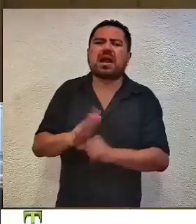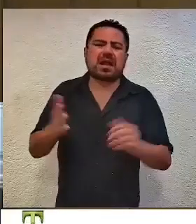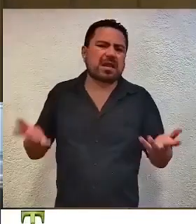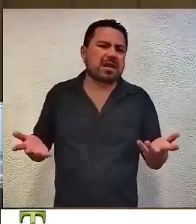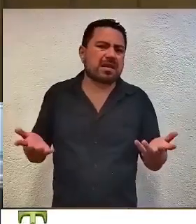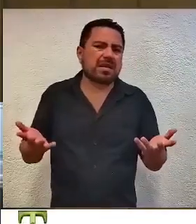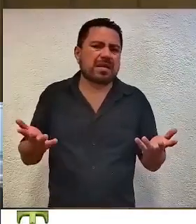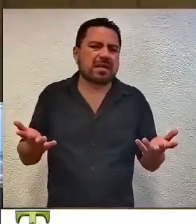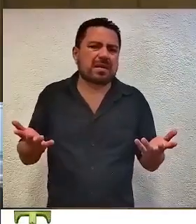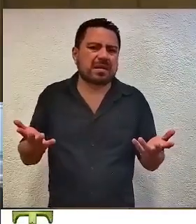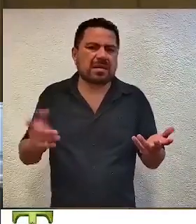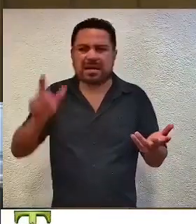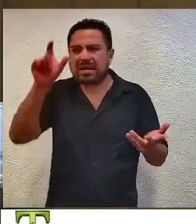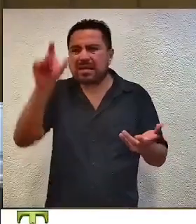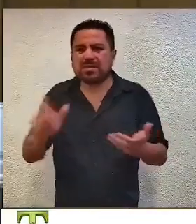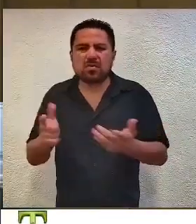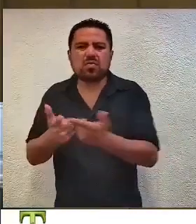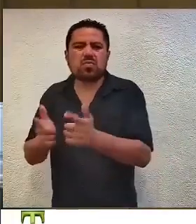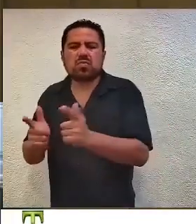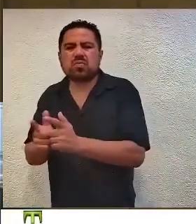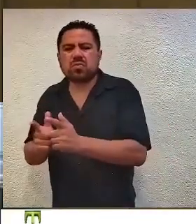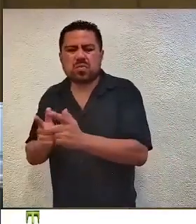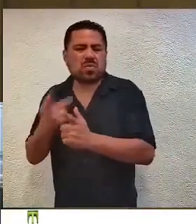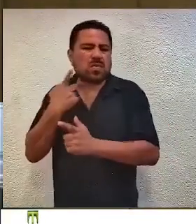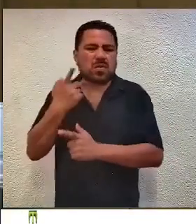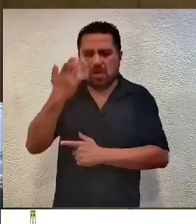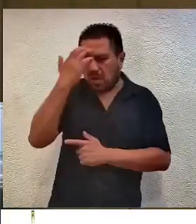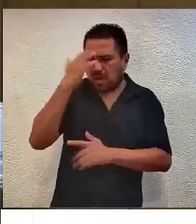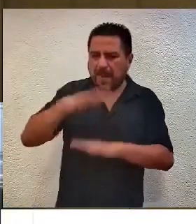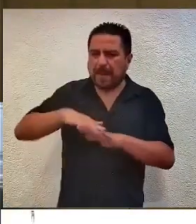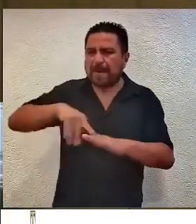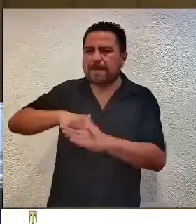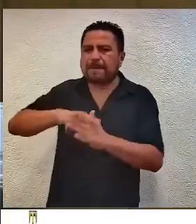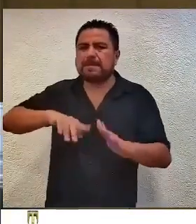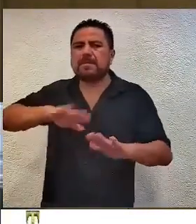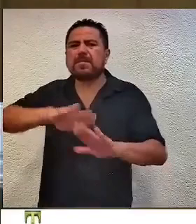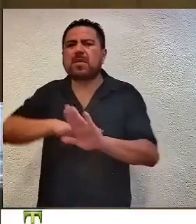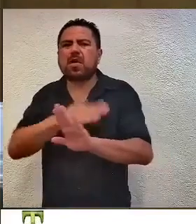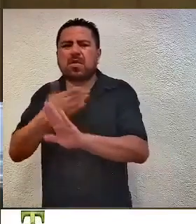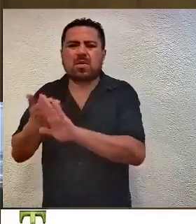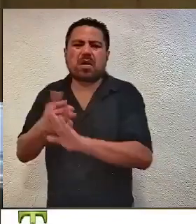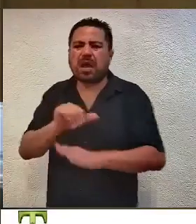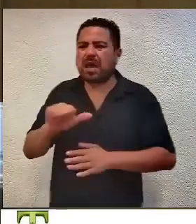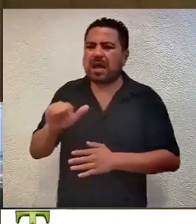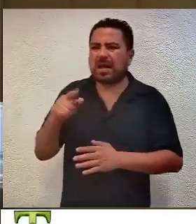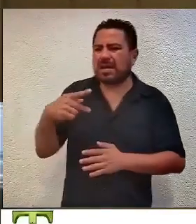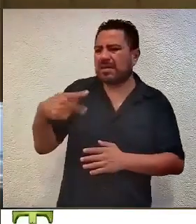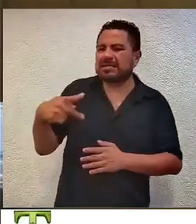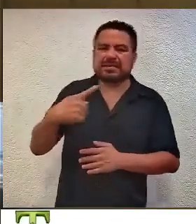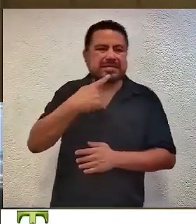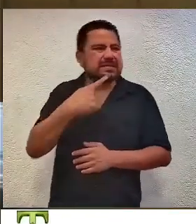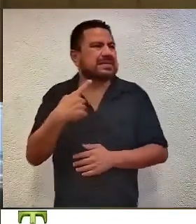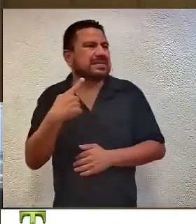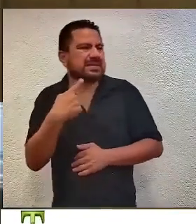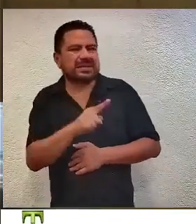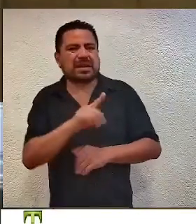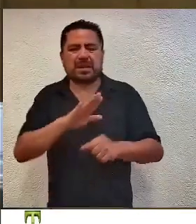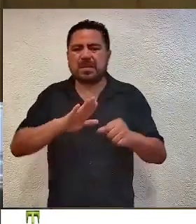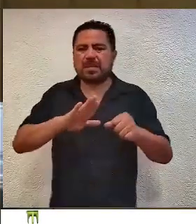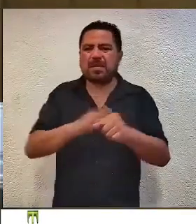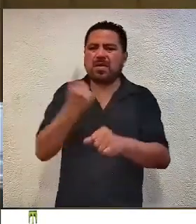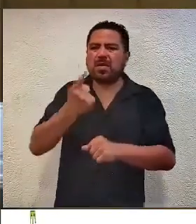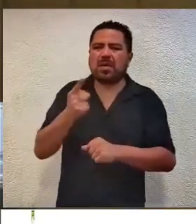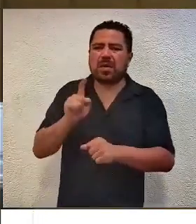de el órgano intrapartidario para conocer la violencia política de género a partir de los hechos denunciados por